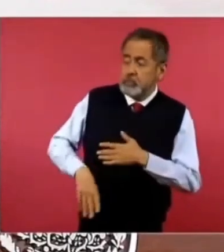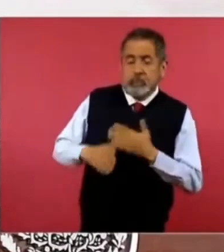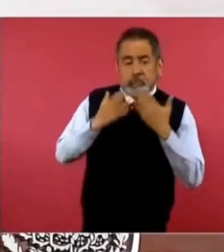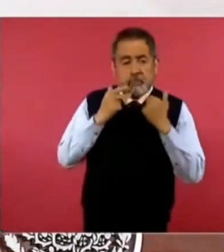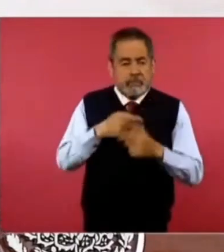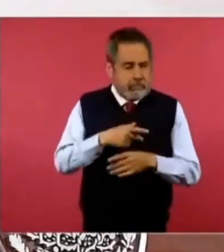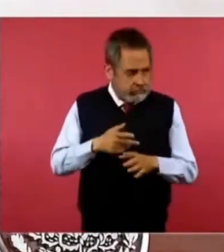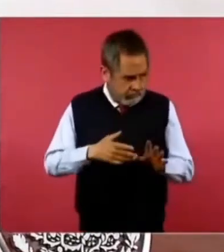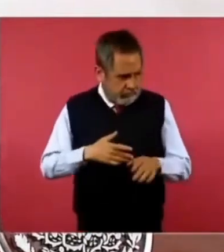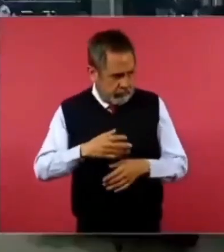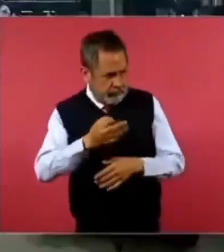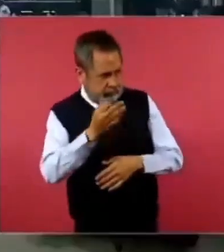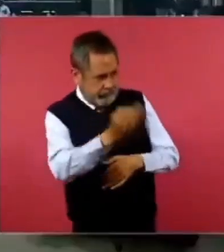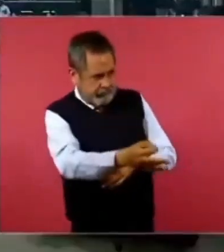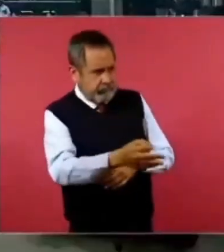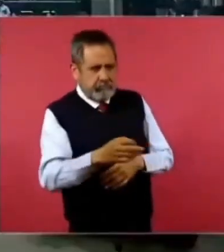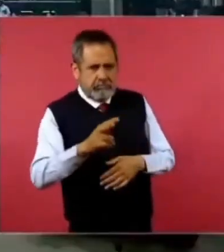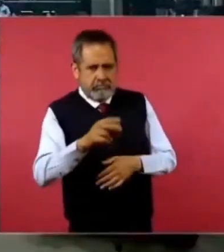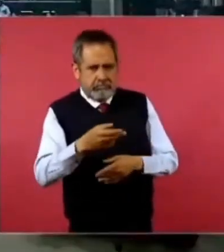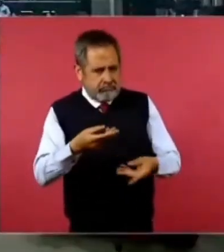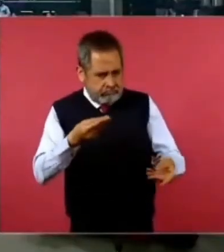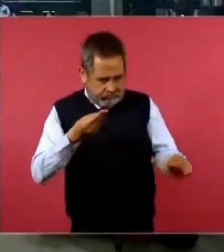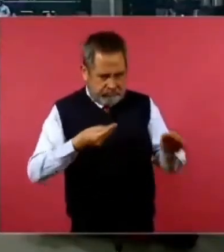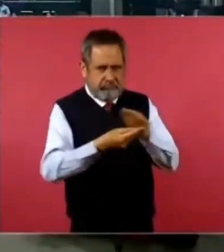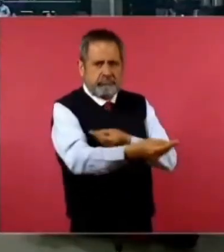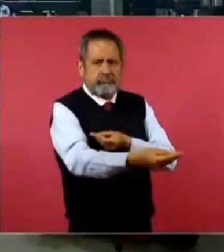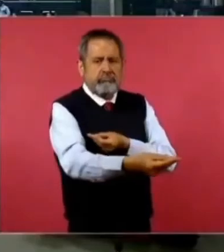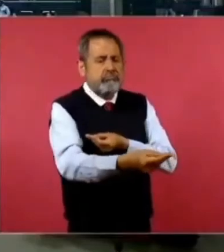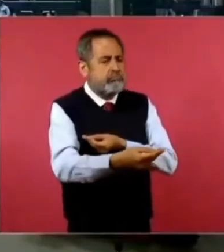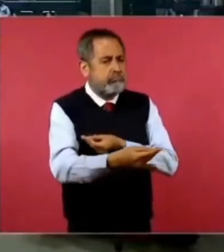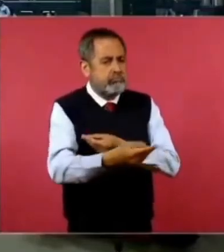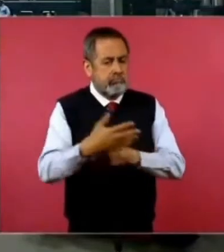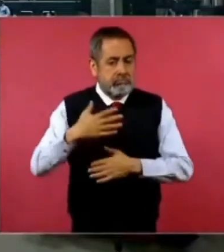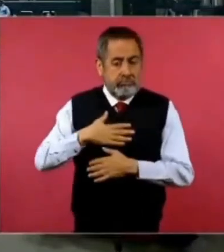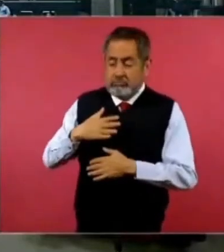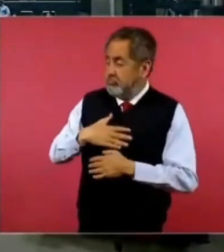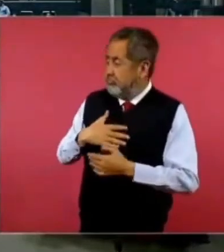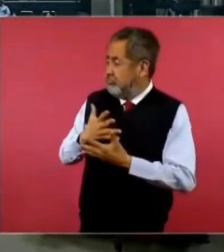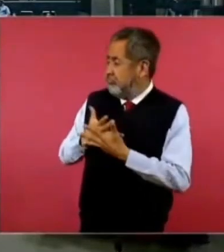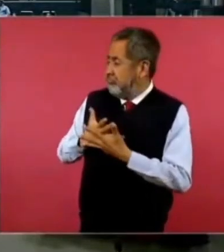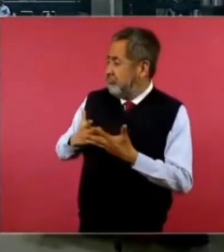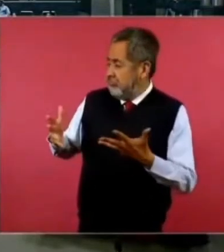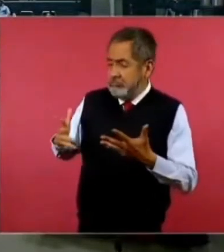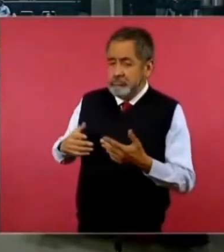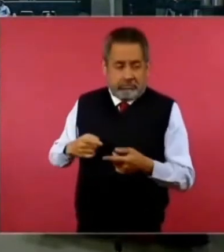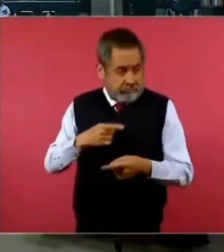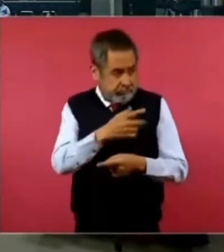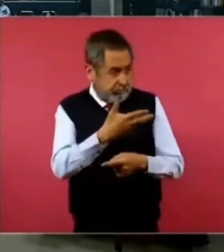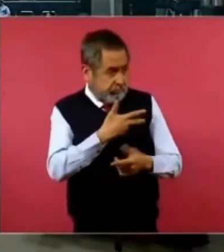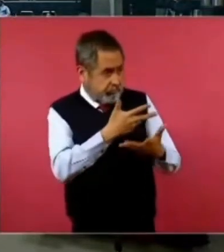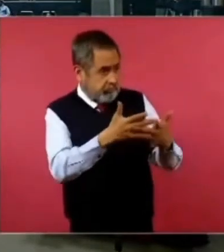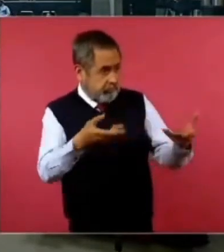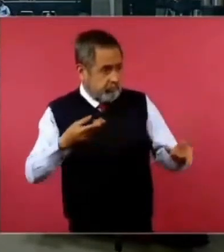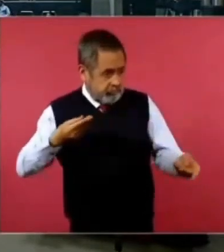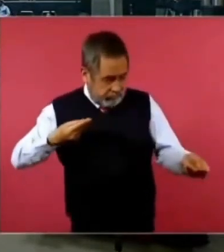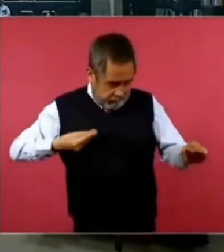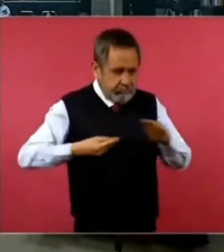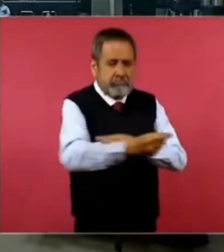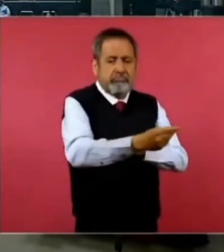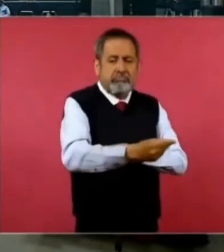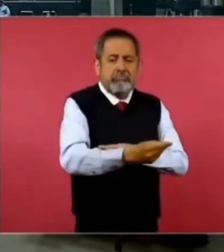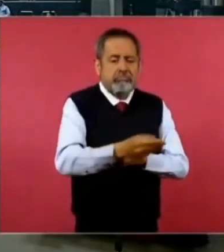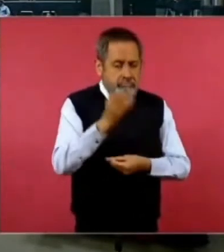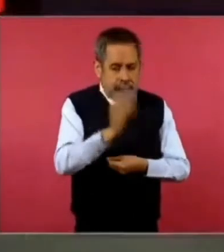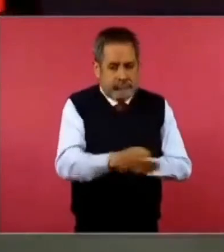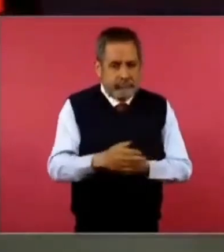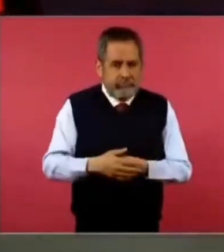¿Por qué no hacemos un acuerdo? Cambiamos lo que tú tienes por lo que yo tengo,